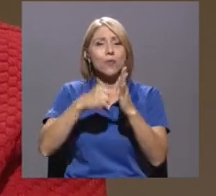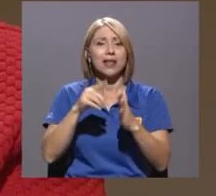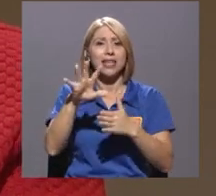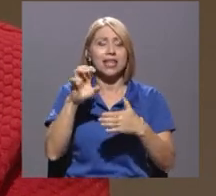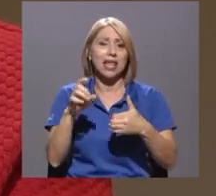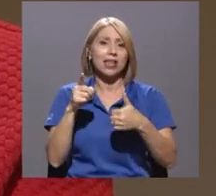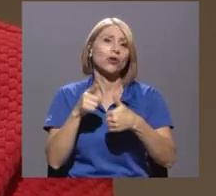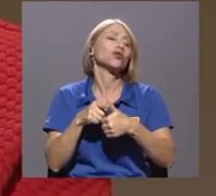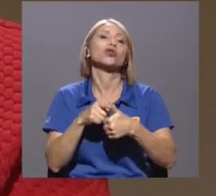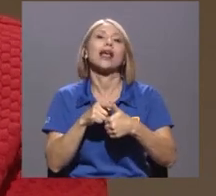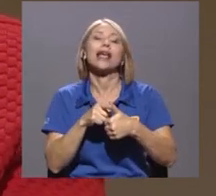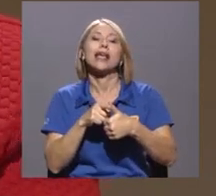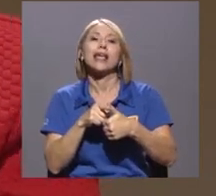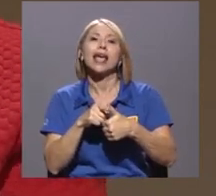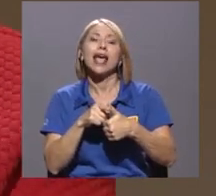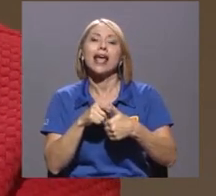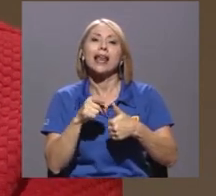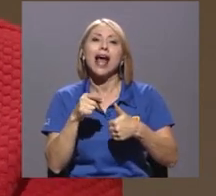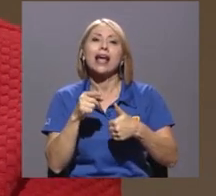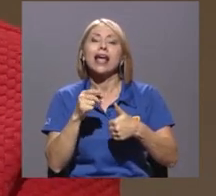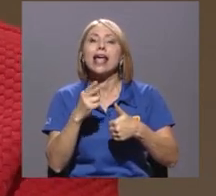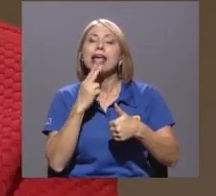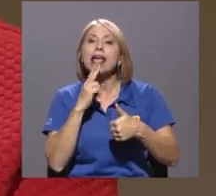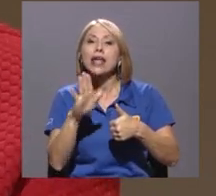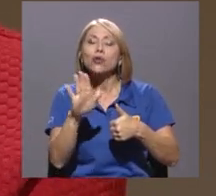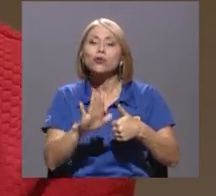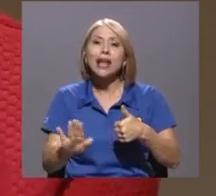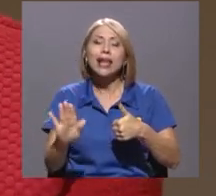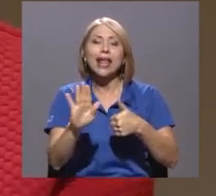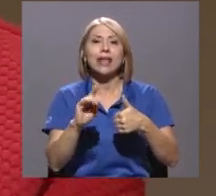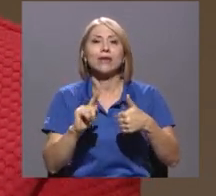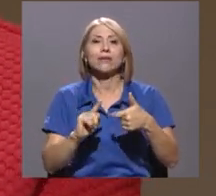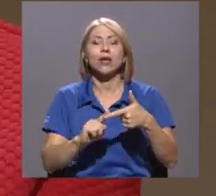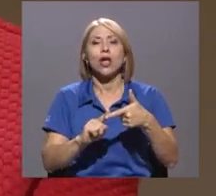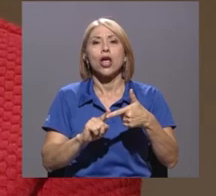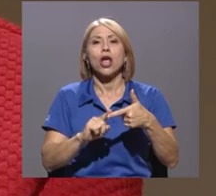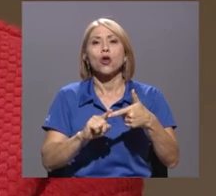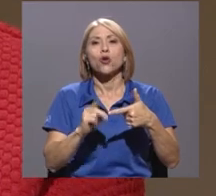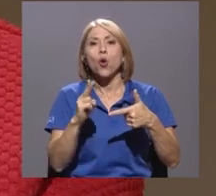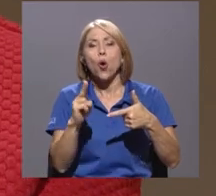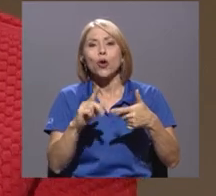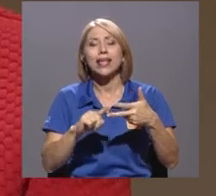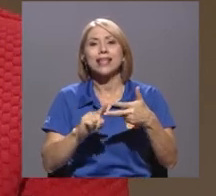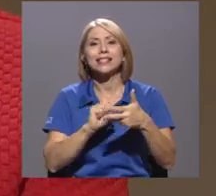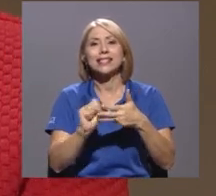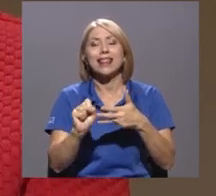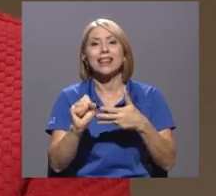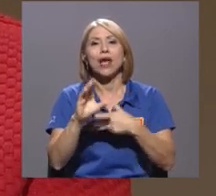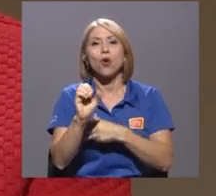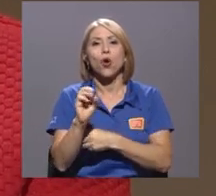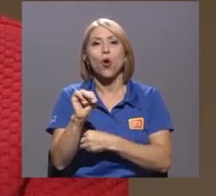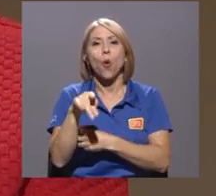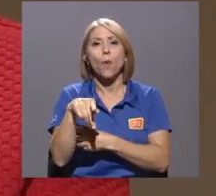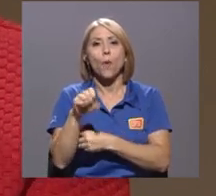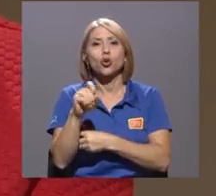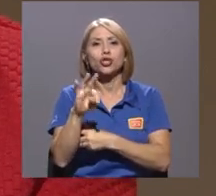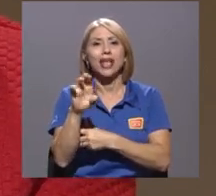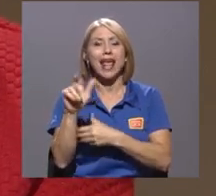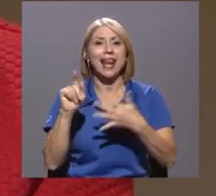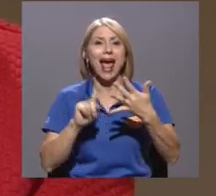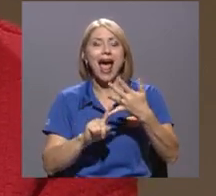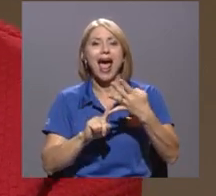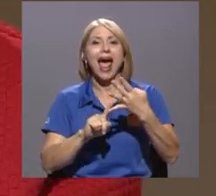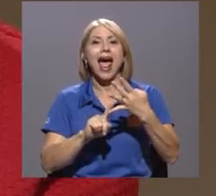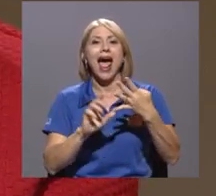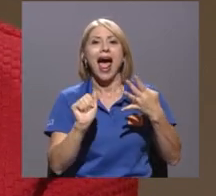giro de ágil jerusalén y santiago de compostela y aquisgrán ahora con eso tiene una gran